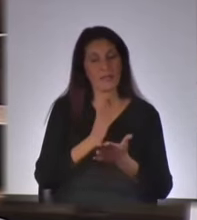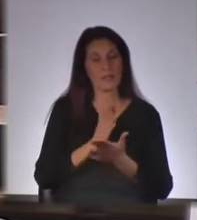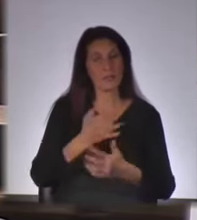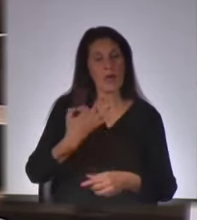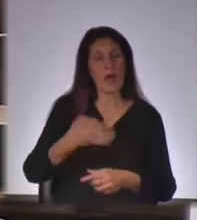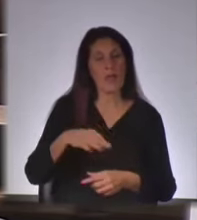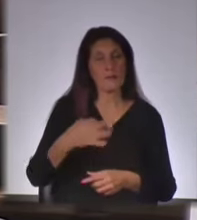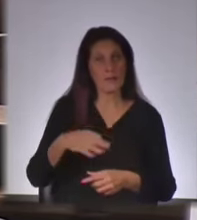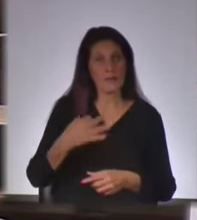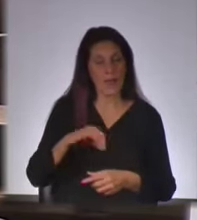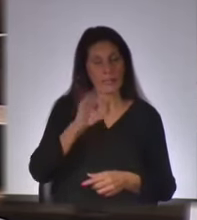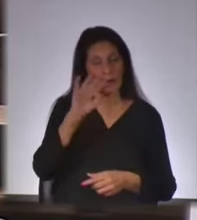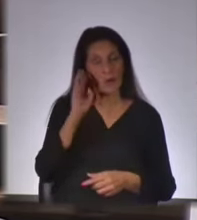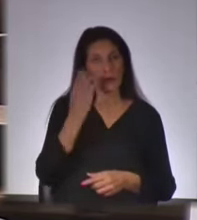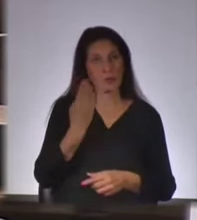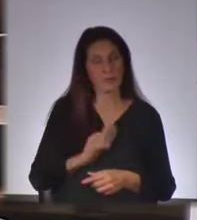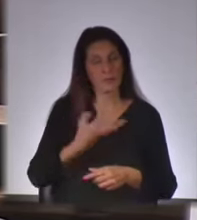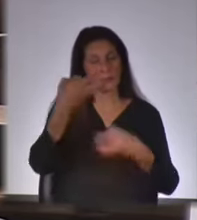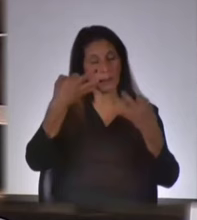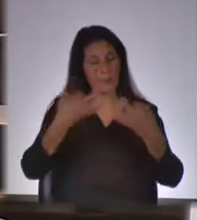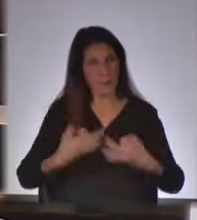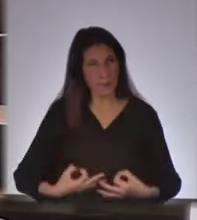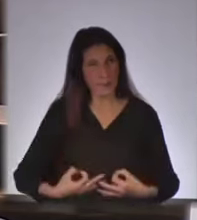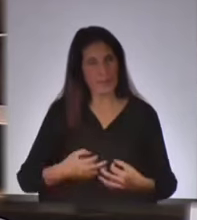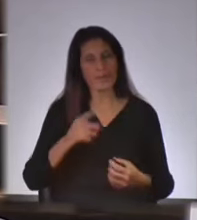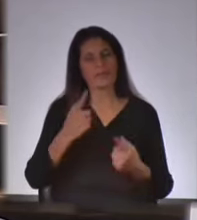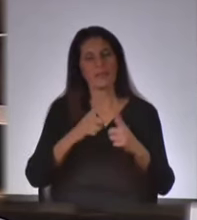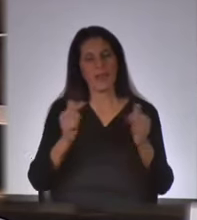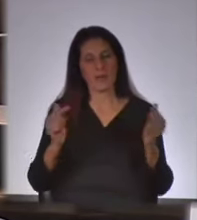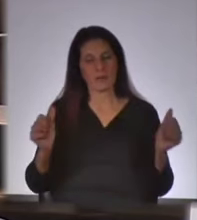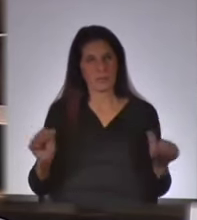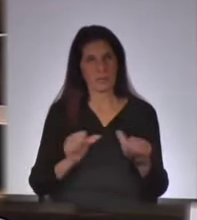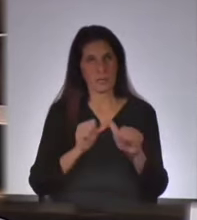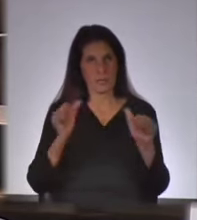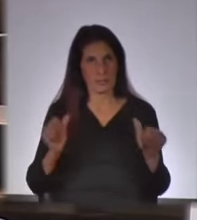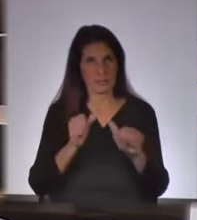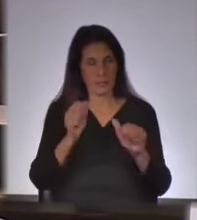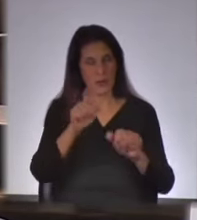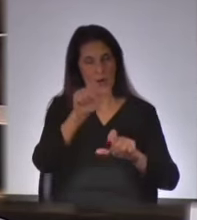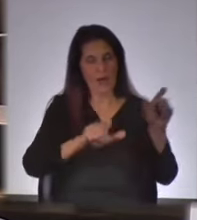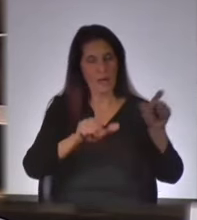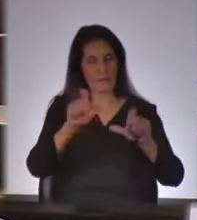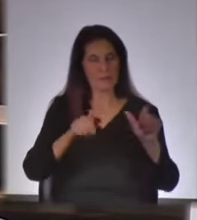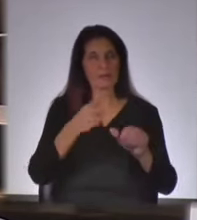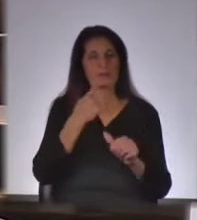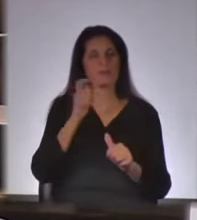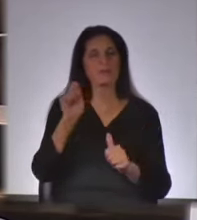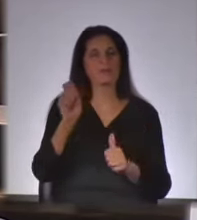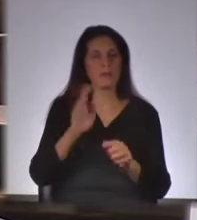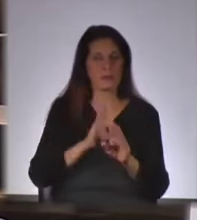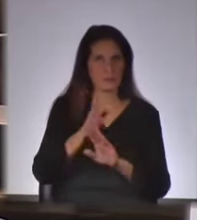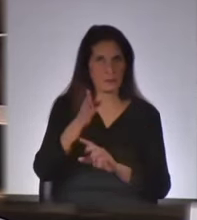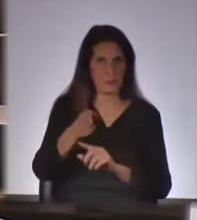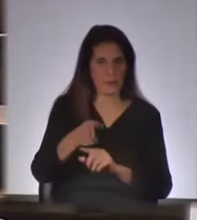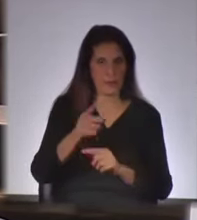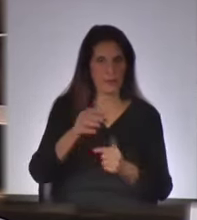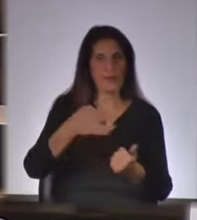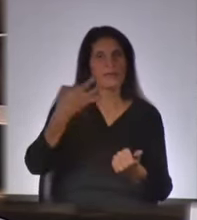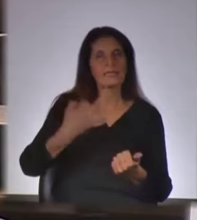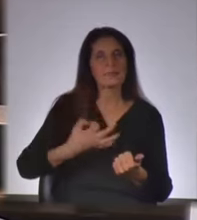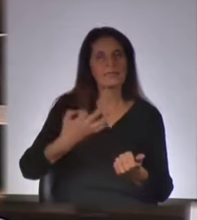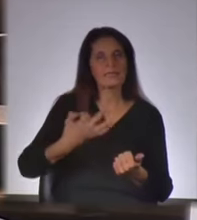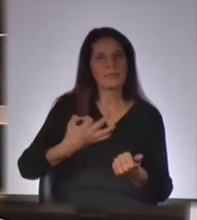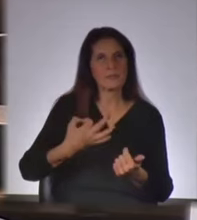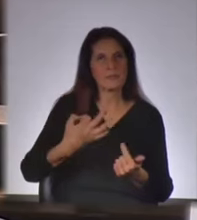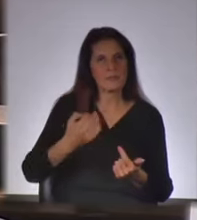tener un conocimiento pleno y completo de los saltos que se produjeron las personas que participan en ellos las circustancias específicas en particular de las